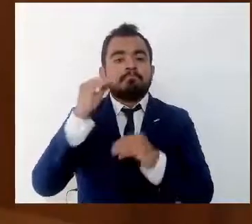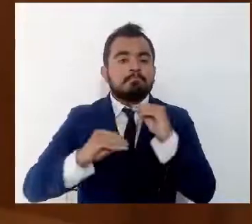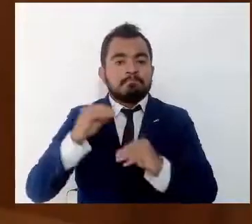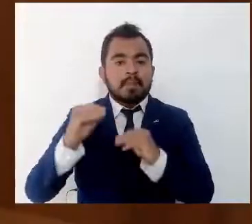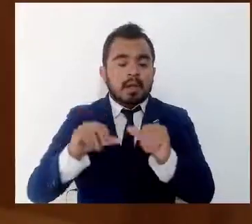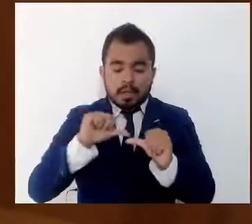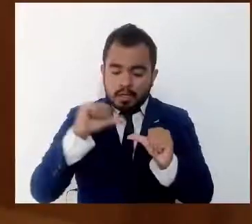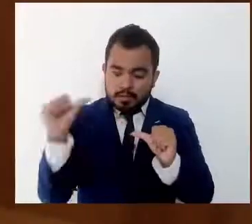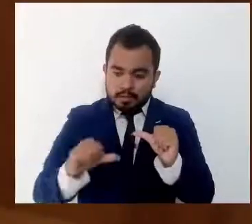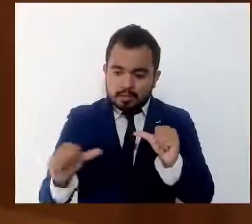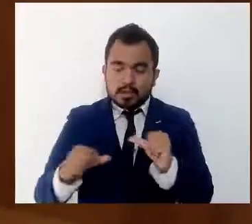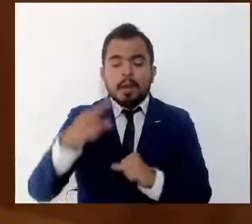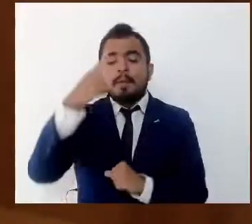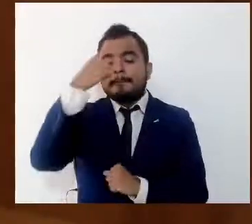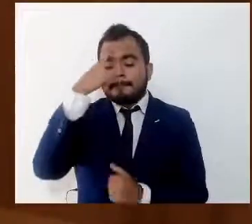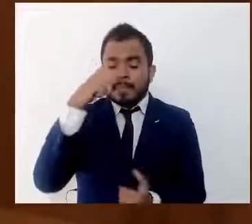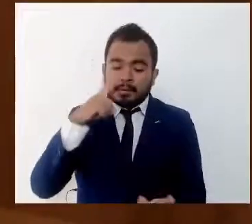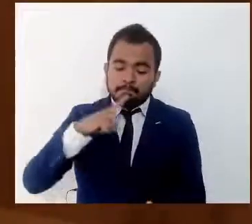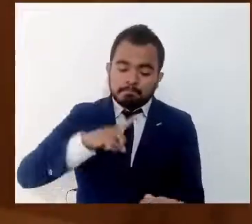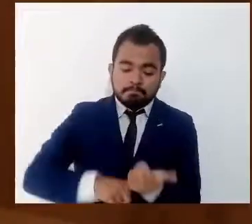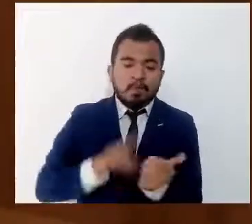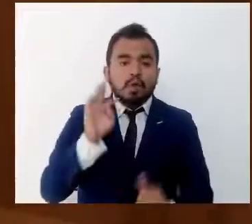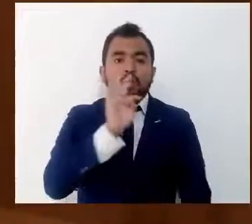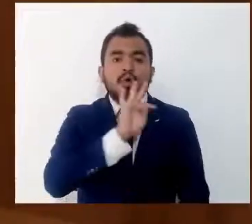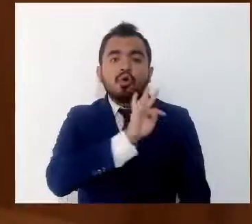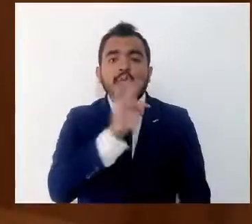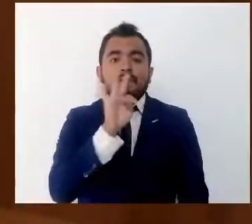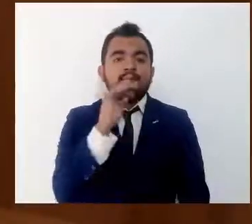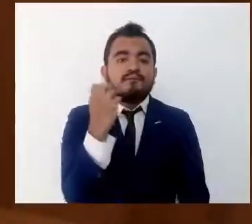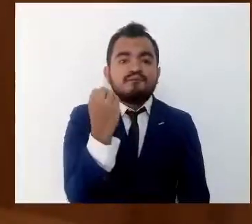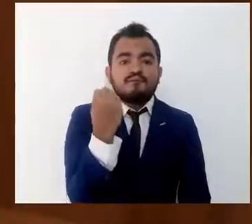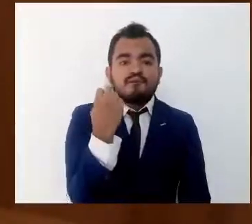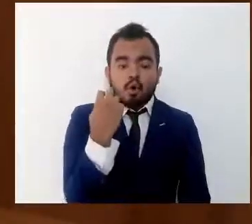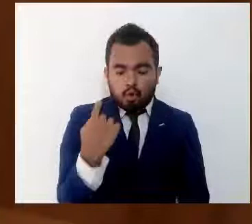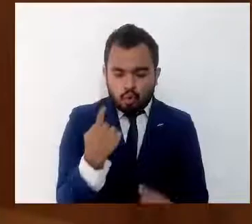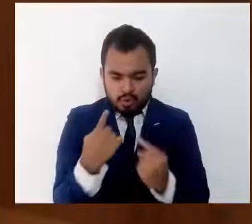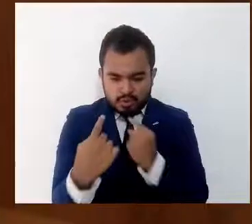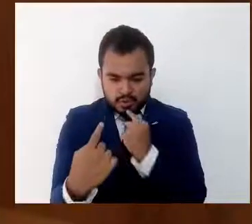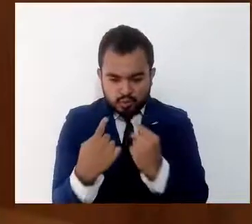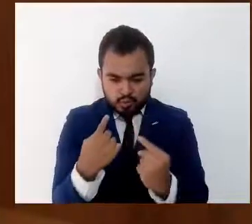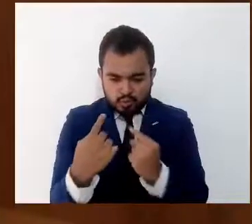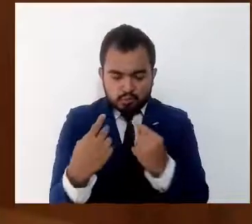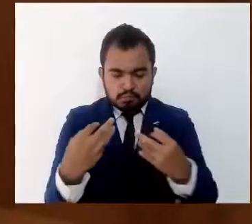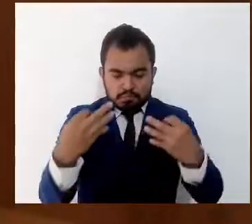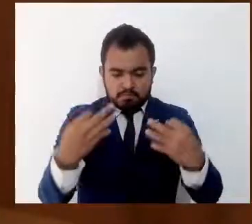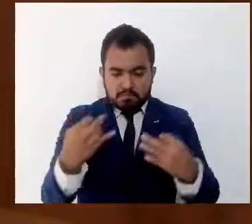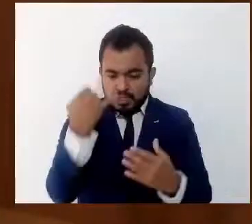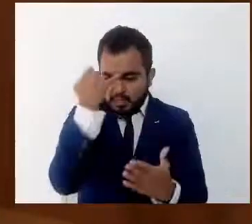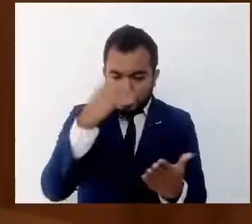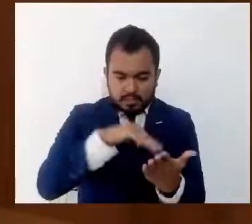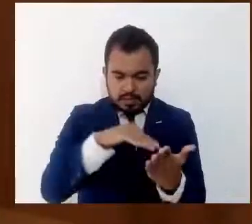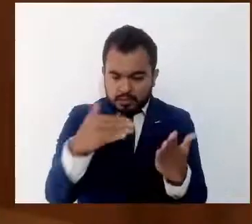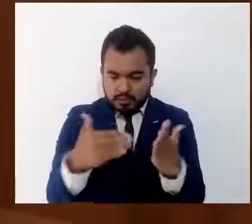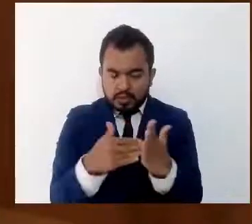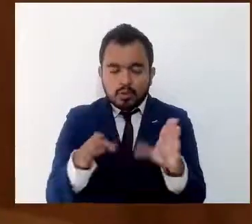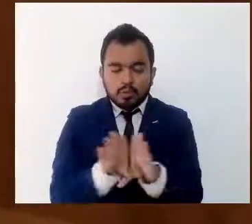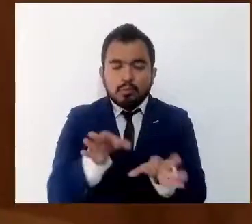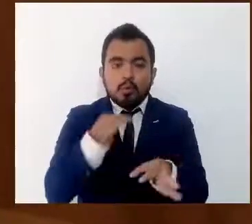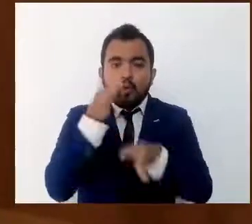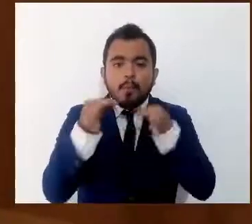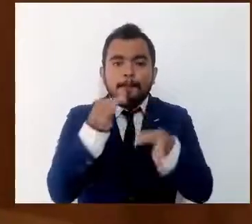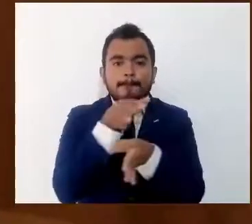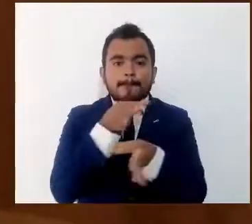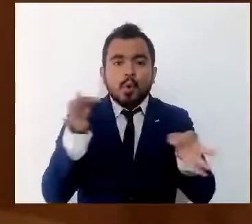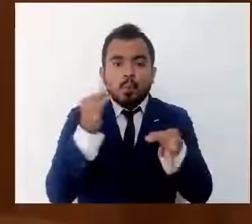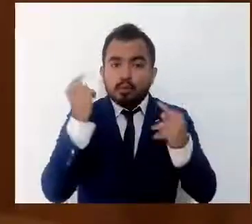que permitan tener una adecuada estrategia de promoción turística del Estado Libre y Soberano de México, que permitan